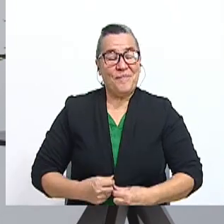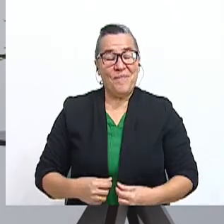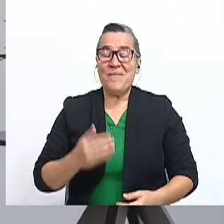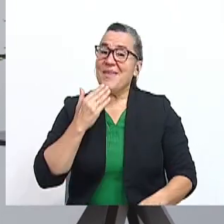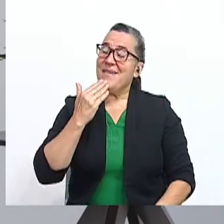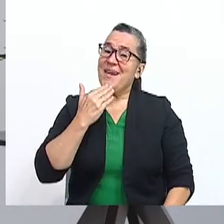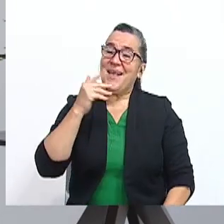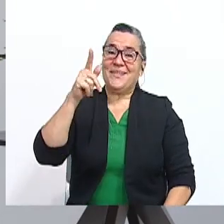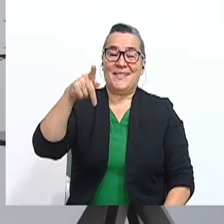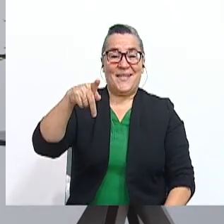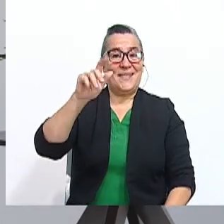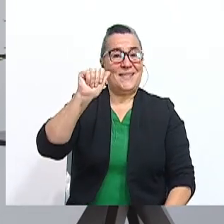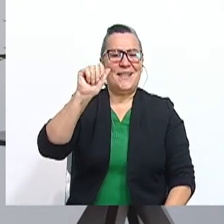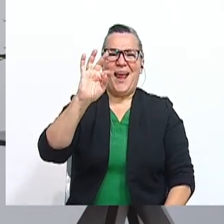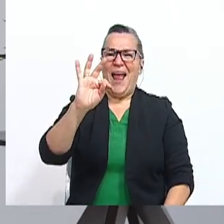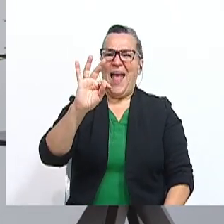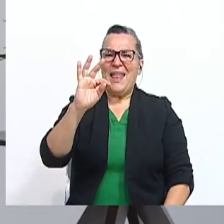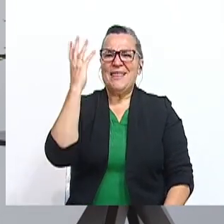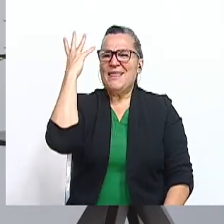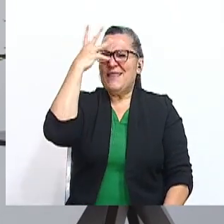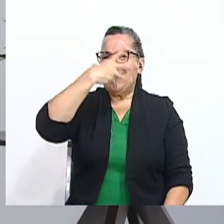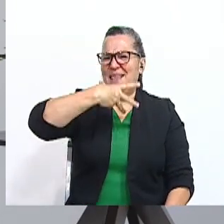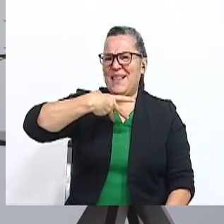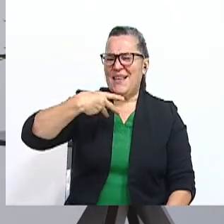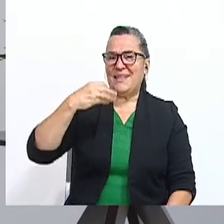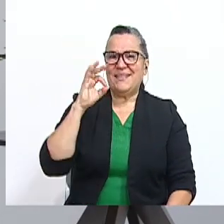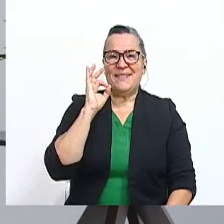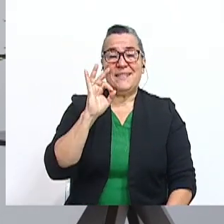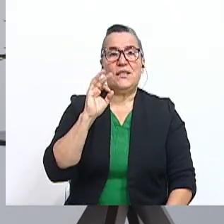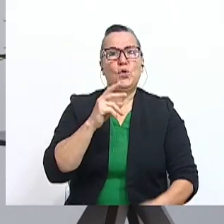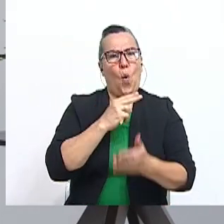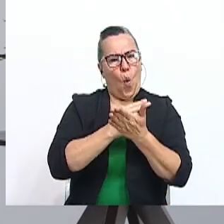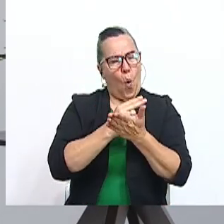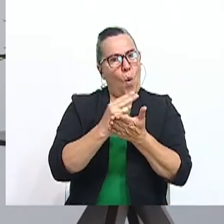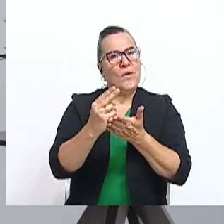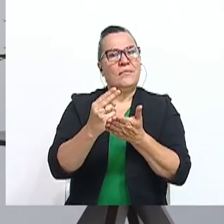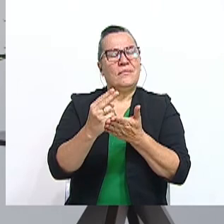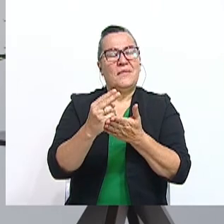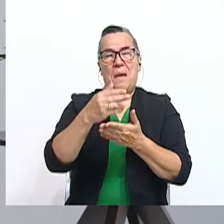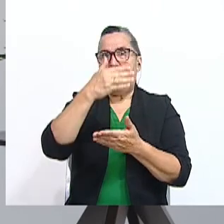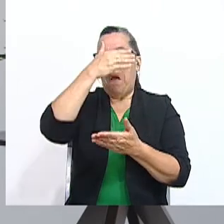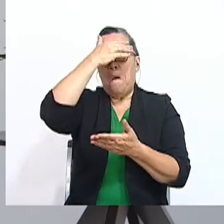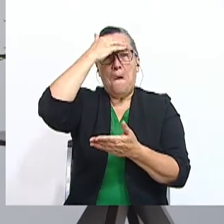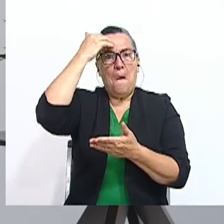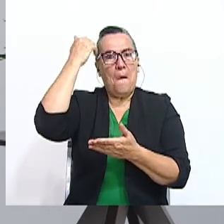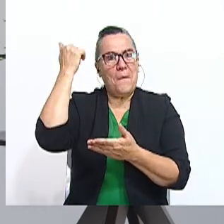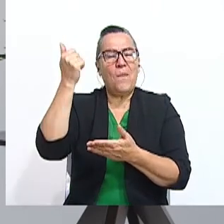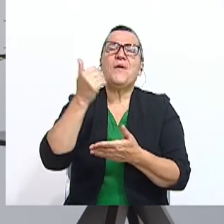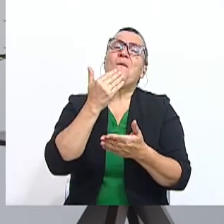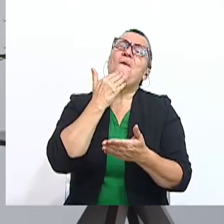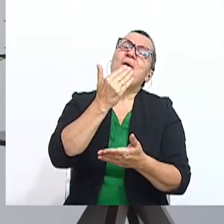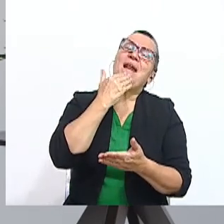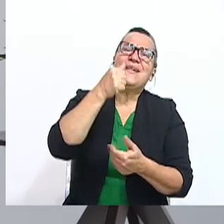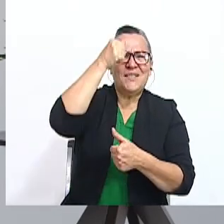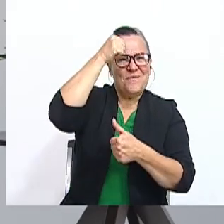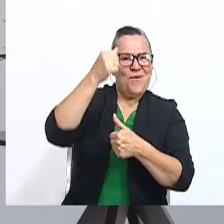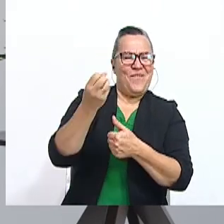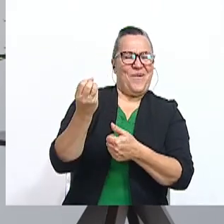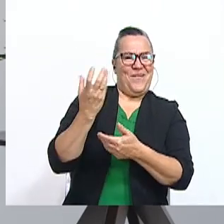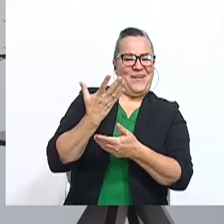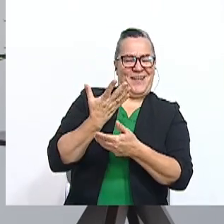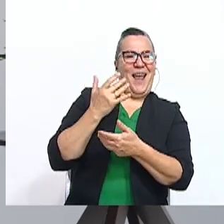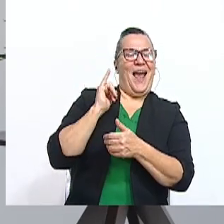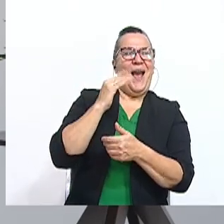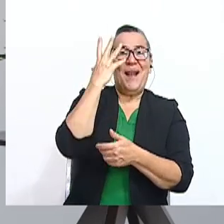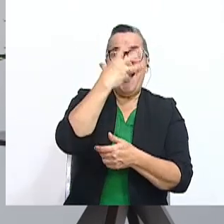Gracias, Kat. Estuvo lindísimo. Es más, te soy muy sincero. Se me había olvidado, pero gracias por recordarlo. Estuvo